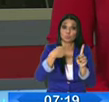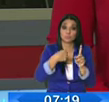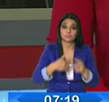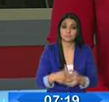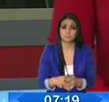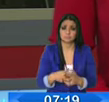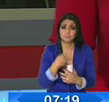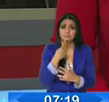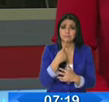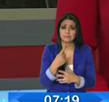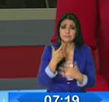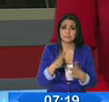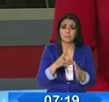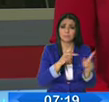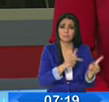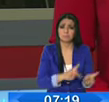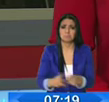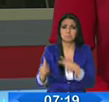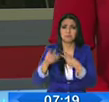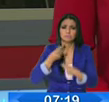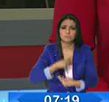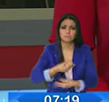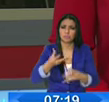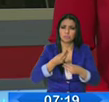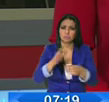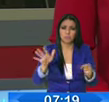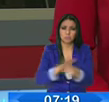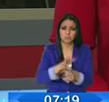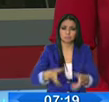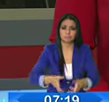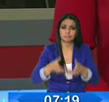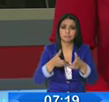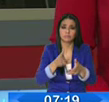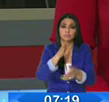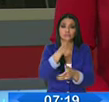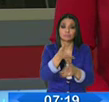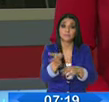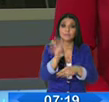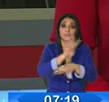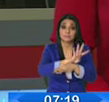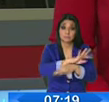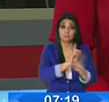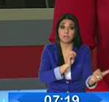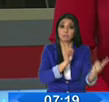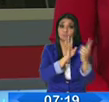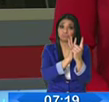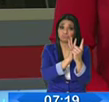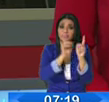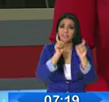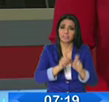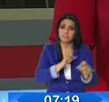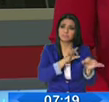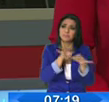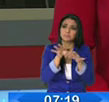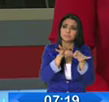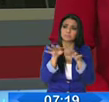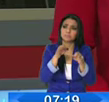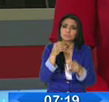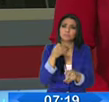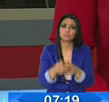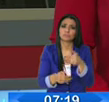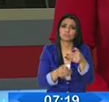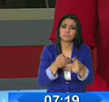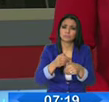que tiene preparada toda la información pertinente para acudir a comparecer ante la asamblea nacional donde deberá explicar sobre los procesos